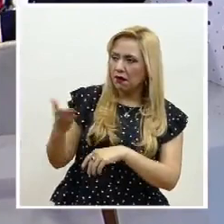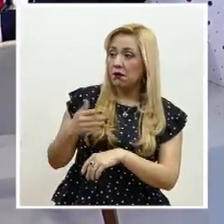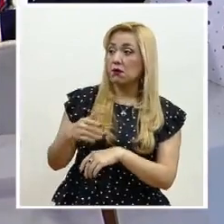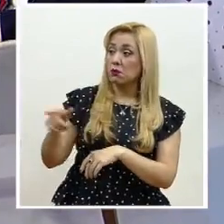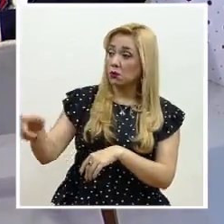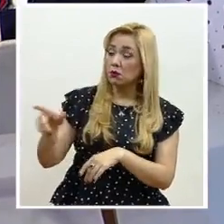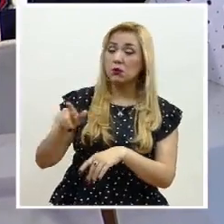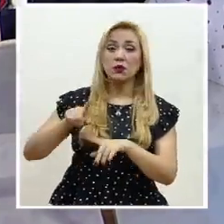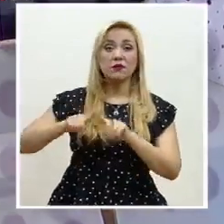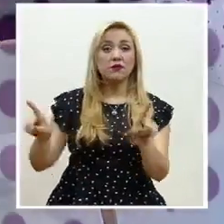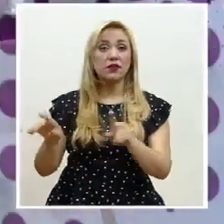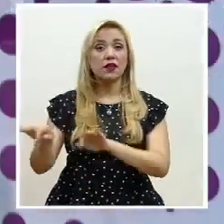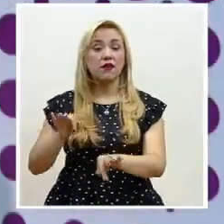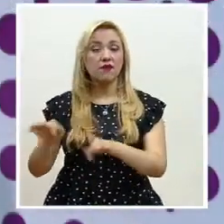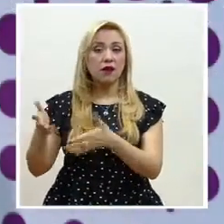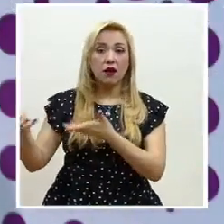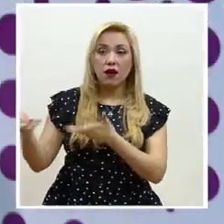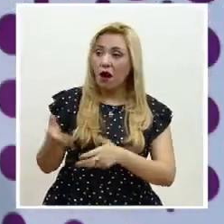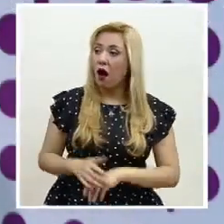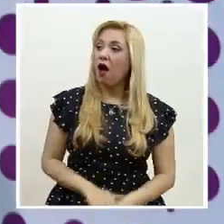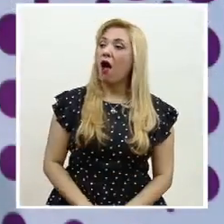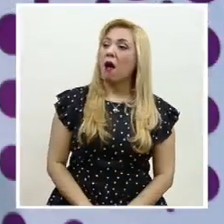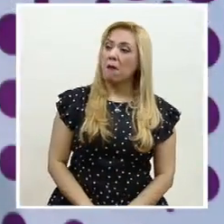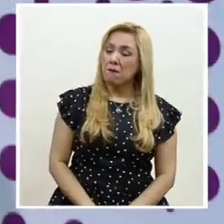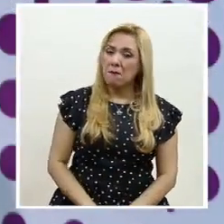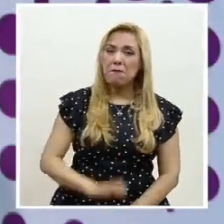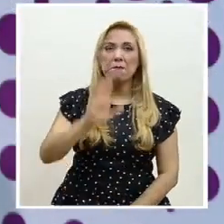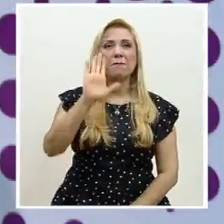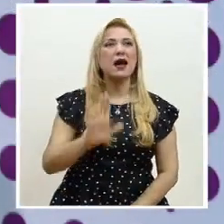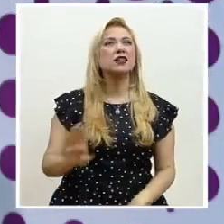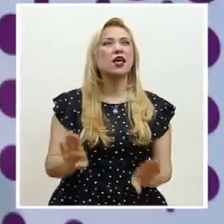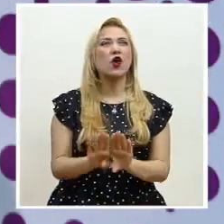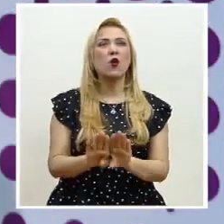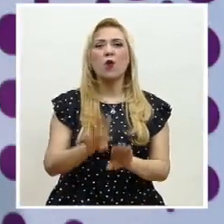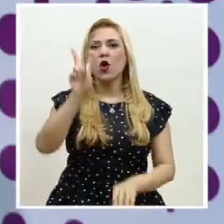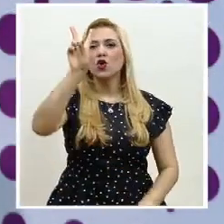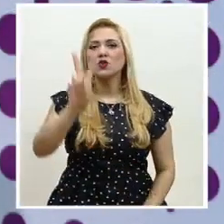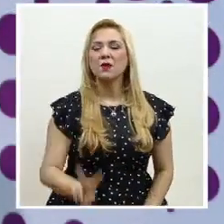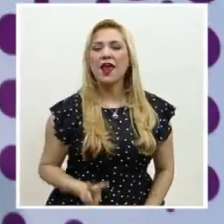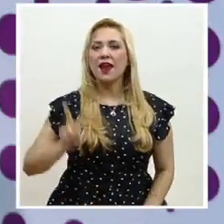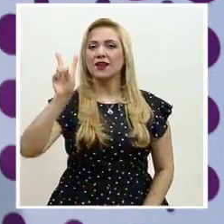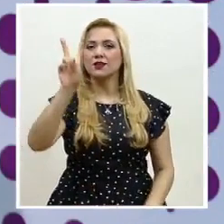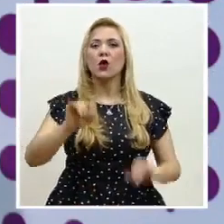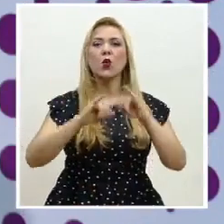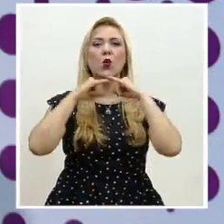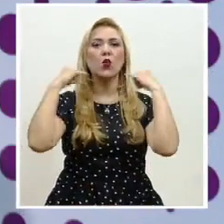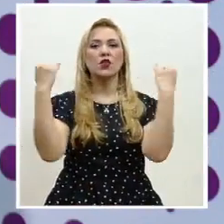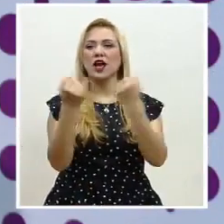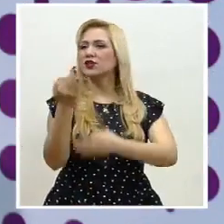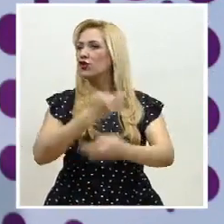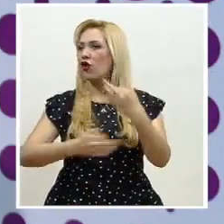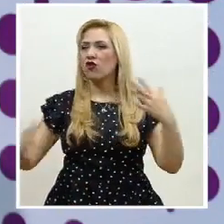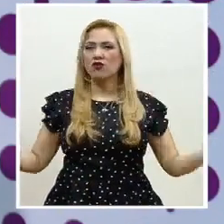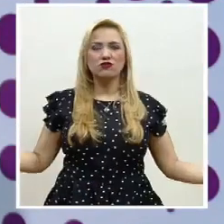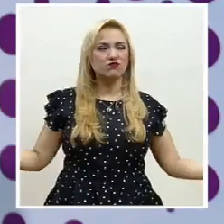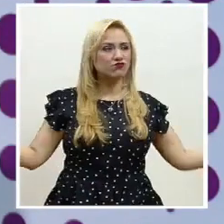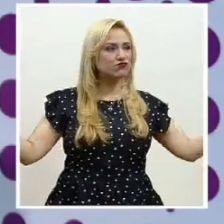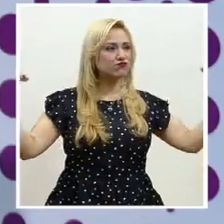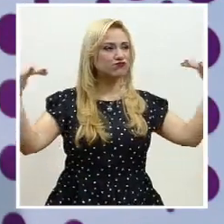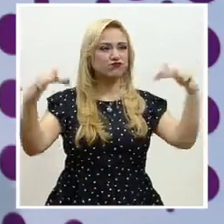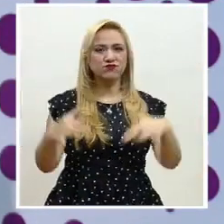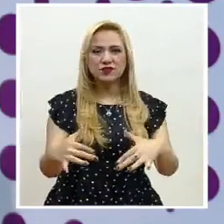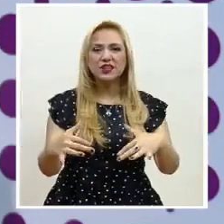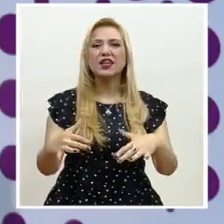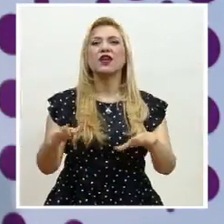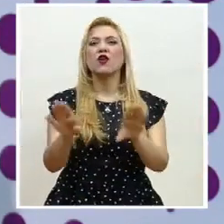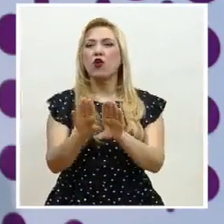ahí. Tenemos ciertas clases, una especie de mentoría. A veces los viernes hago juntas y yo les comento pues como tips de qué podemos hacer, qué se